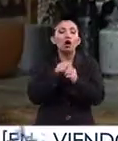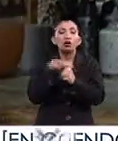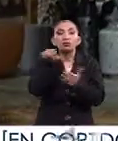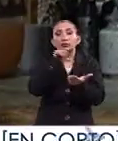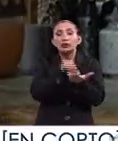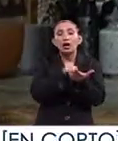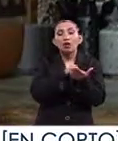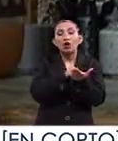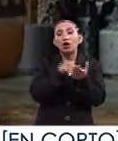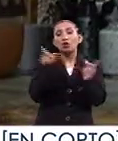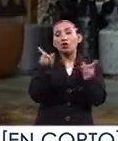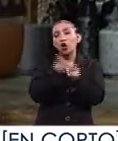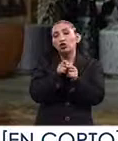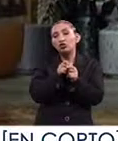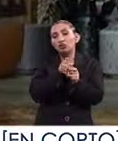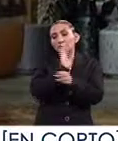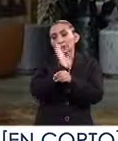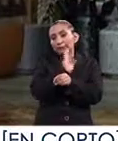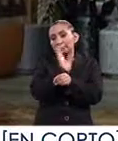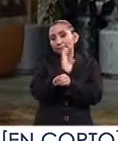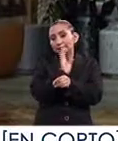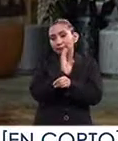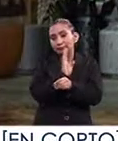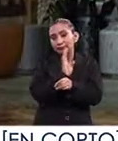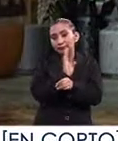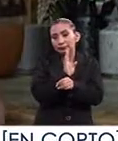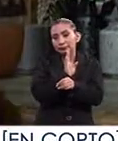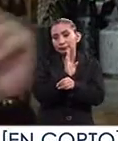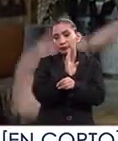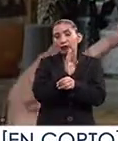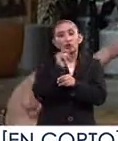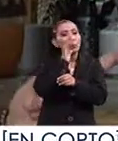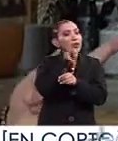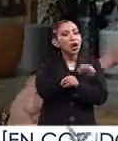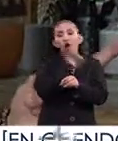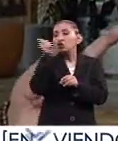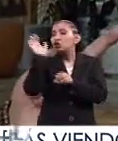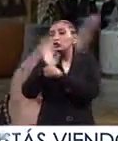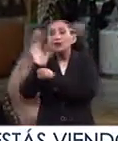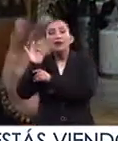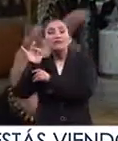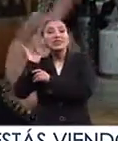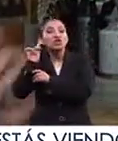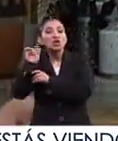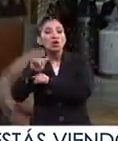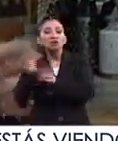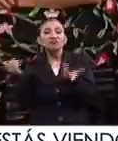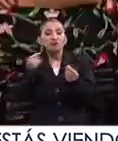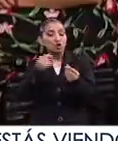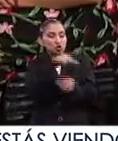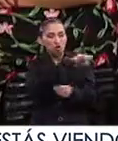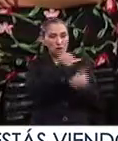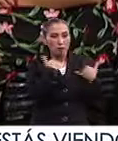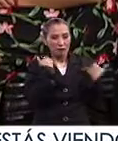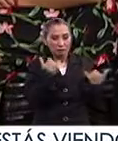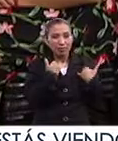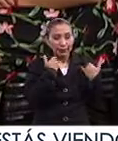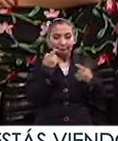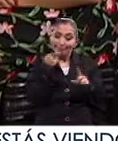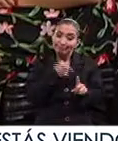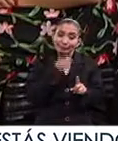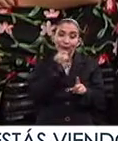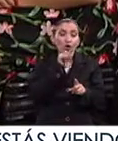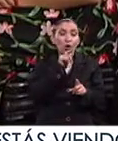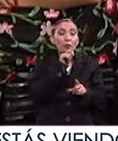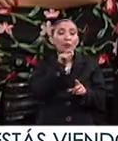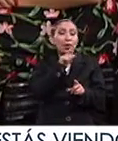Centro de Producción de Cortometraje. ¿No? No podíamos hacer cine de ficción. Entonces, muchos de nosotros nos dedicamos a